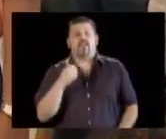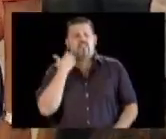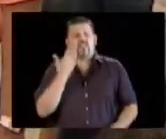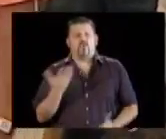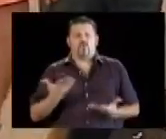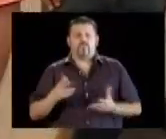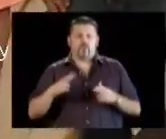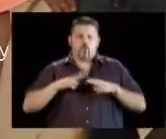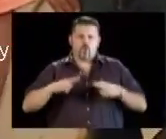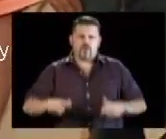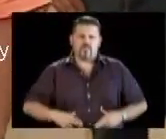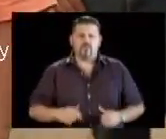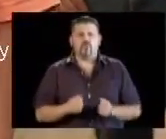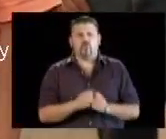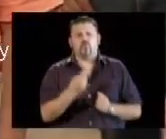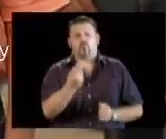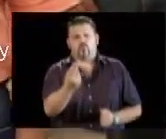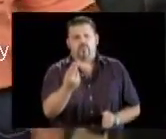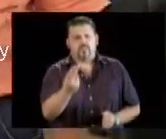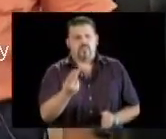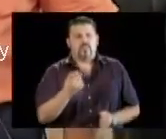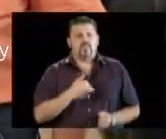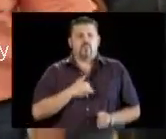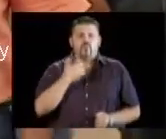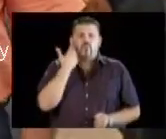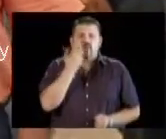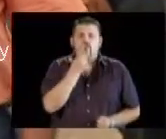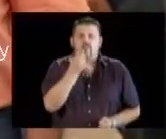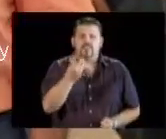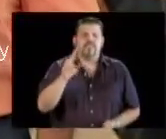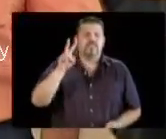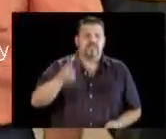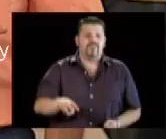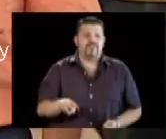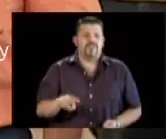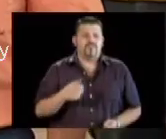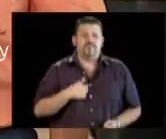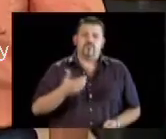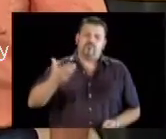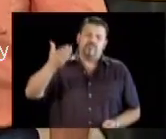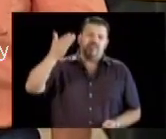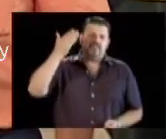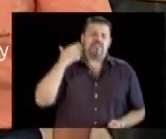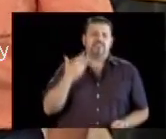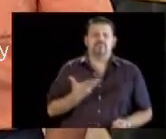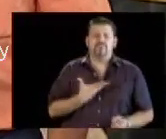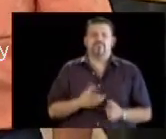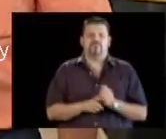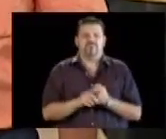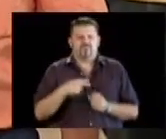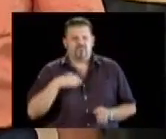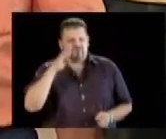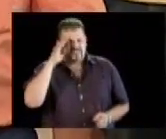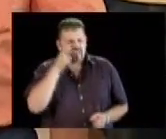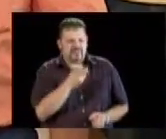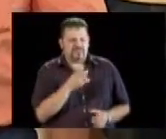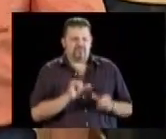usted. Quiero decirle que la verdad, yo era muy escéptico con estos productos.